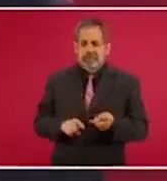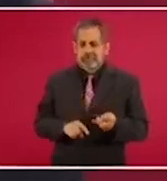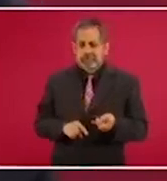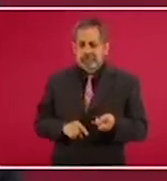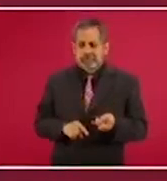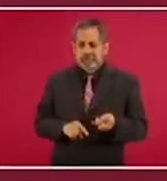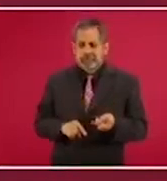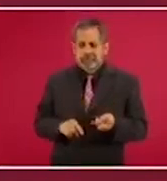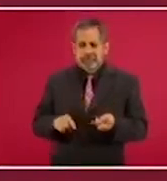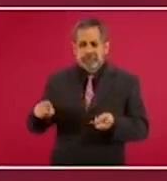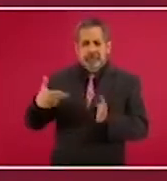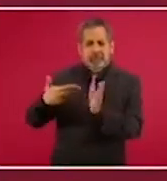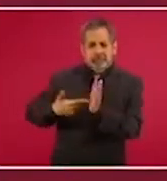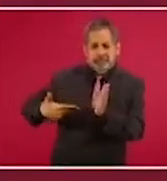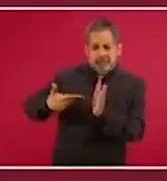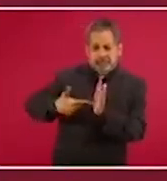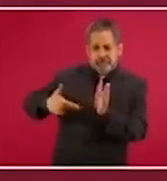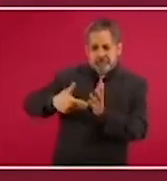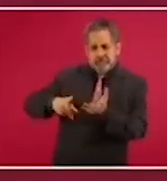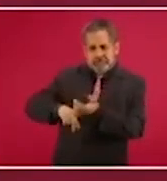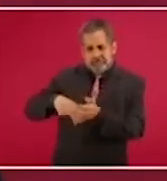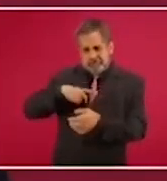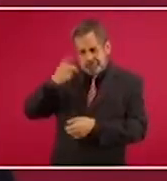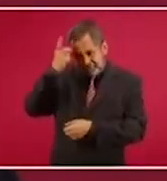los dueños de talleres,